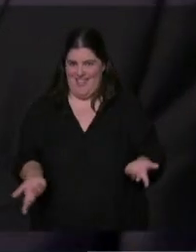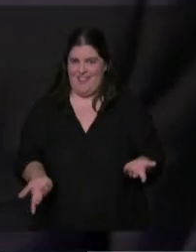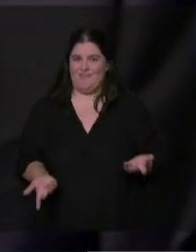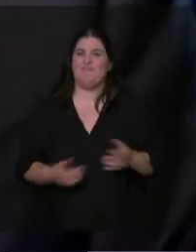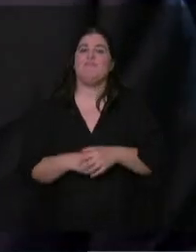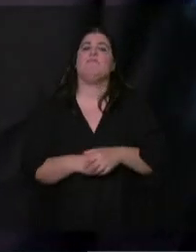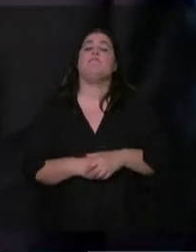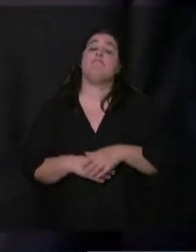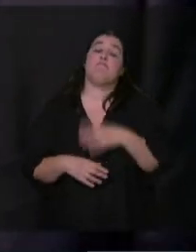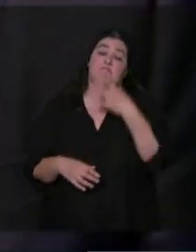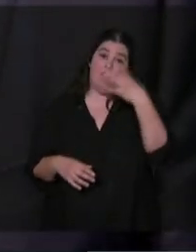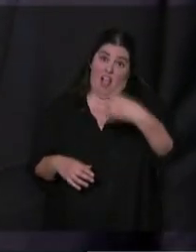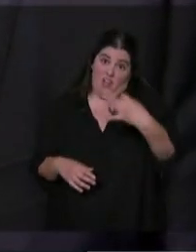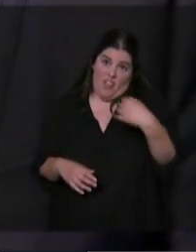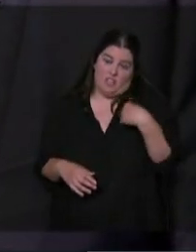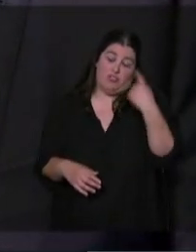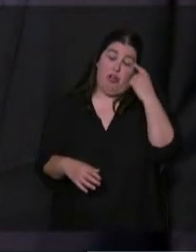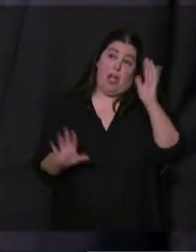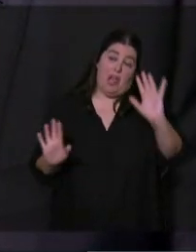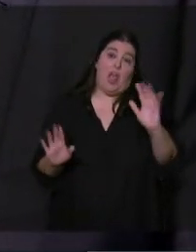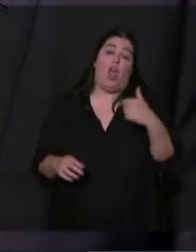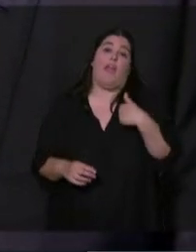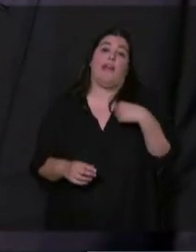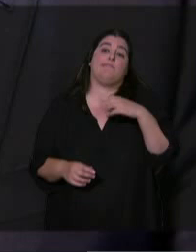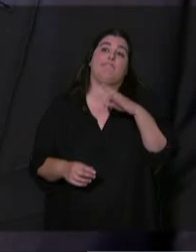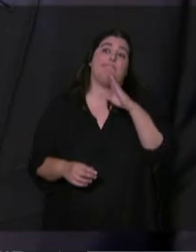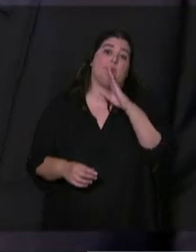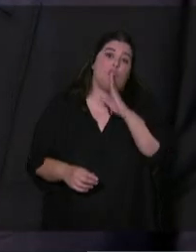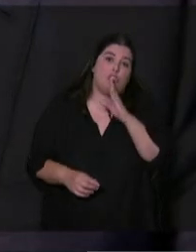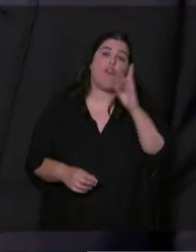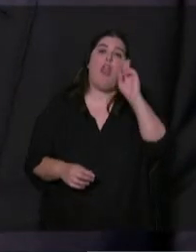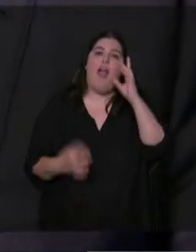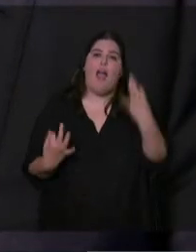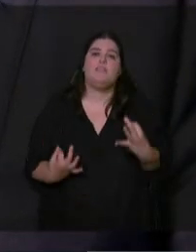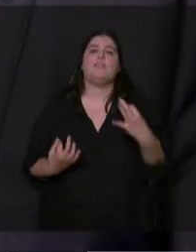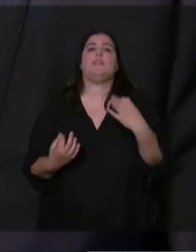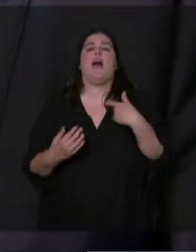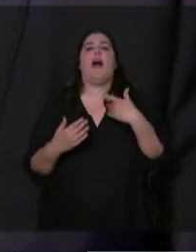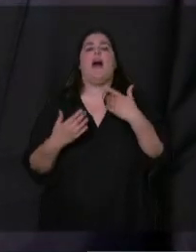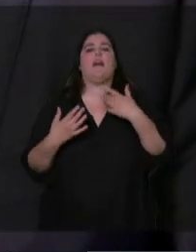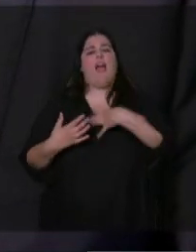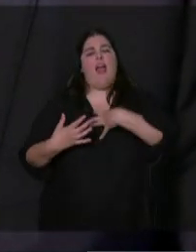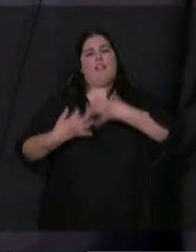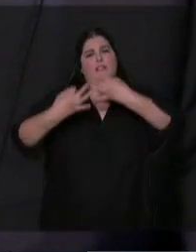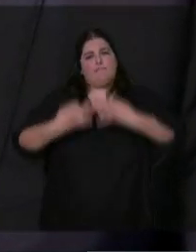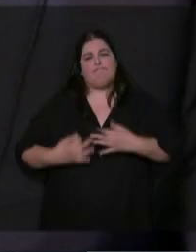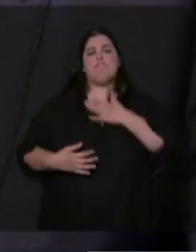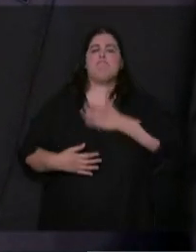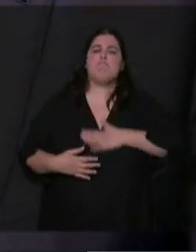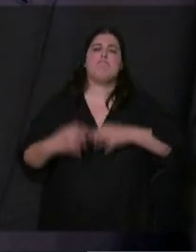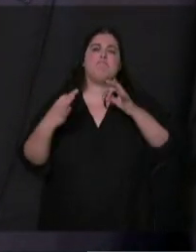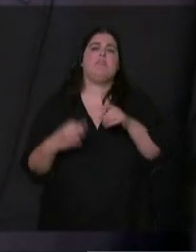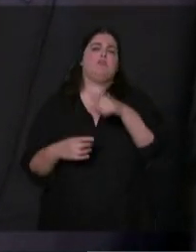yo la verdad es que creo que la la tolerancia y la templanza son vitales para